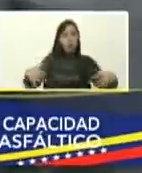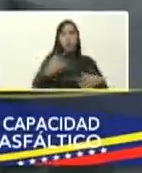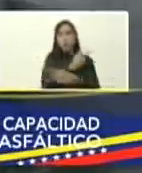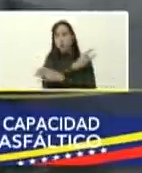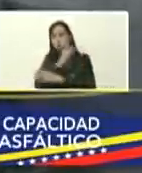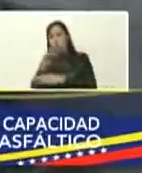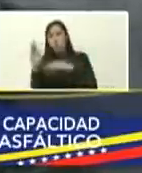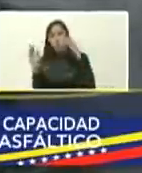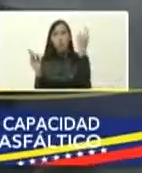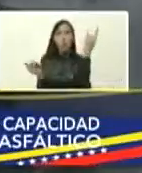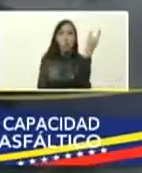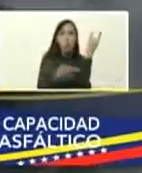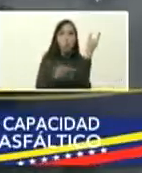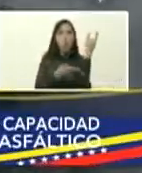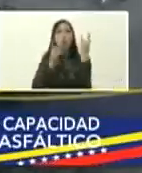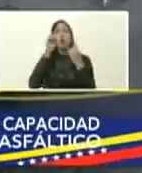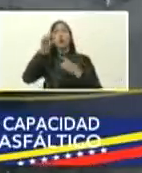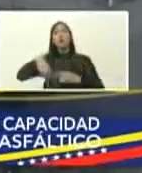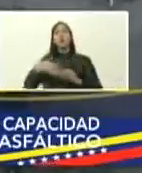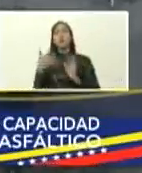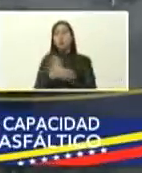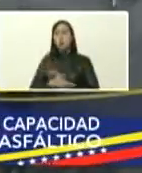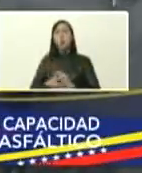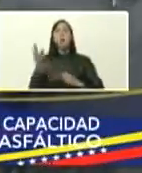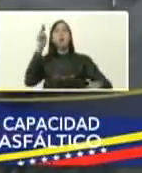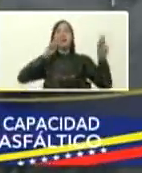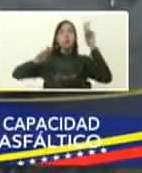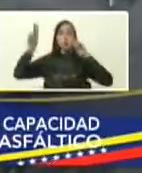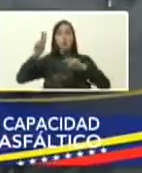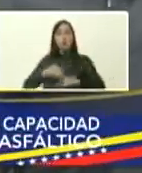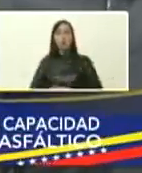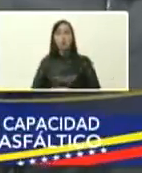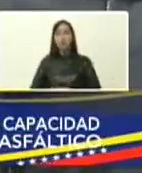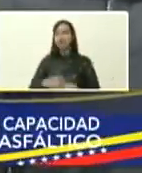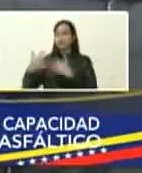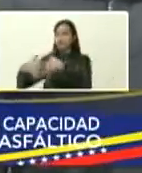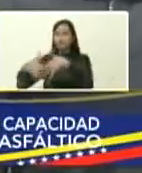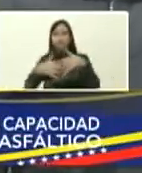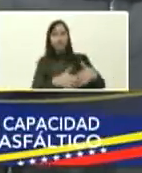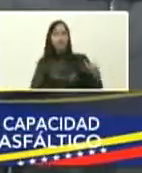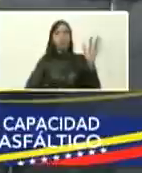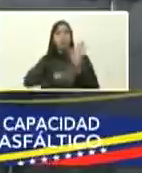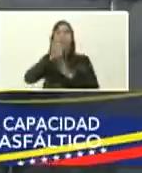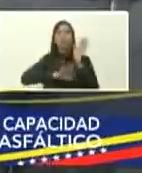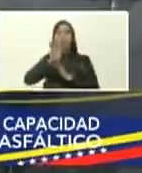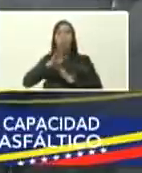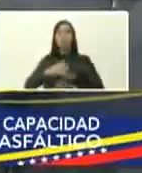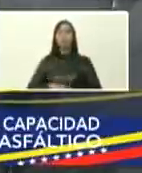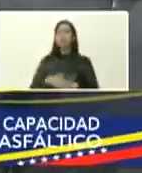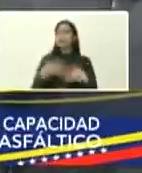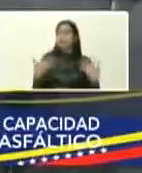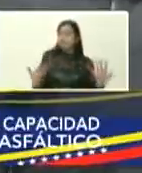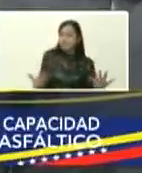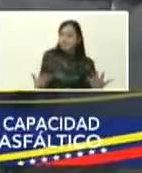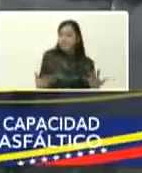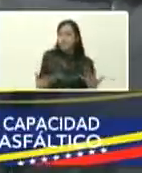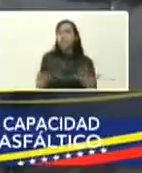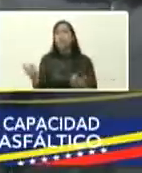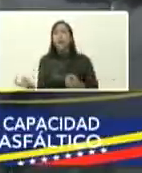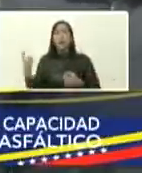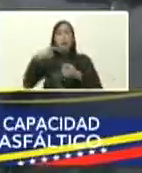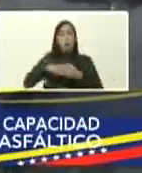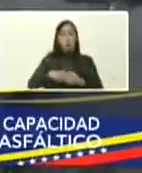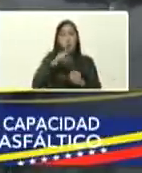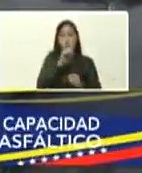y el motor turismo. Estos 7 motores forman parte pues de los 16 que usted